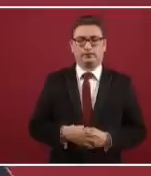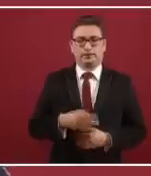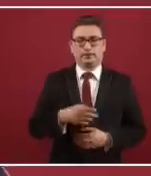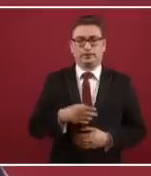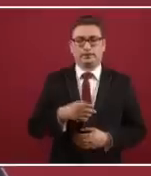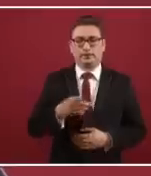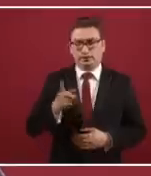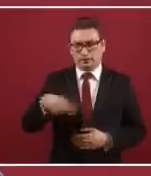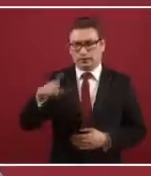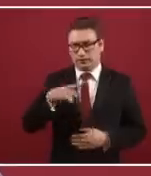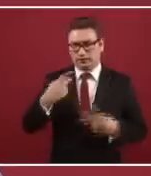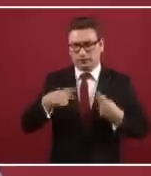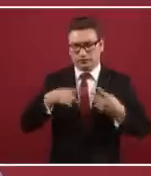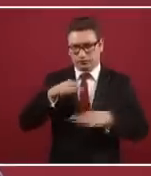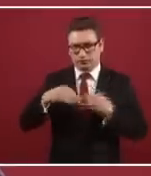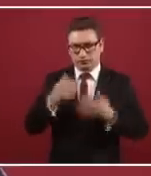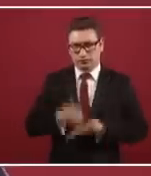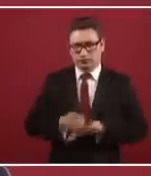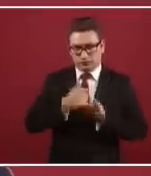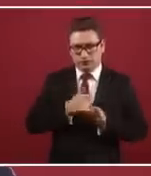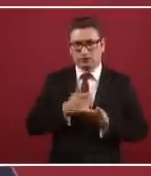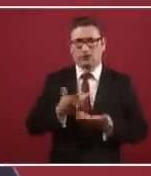ayudar.